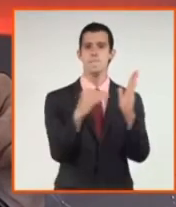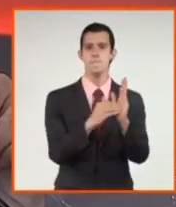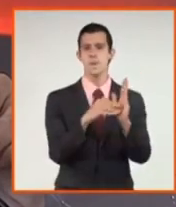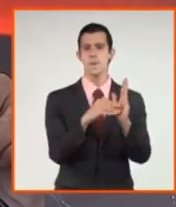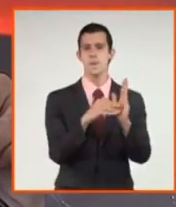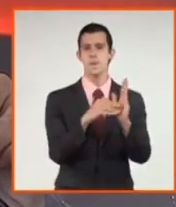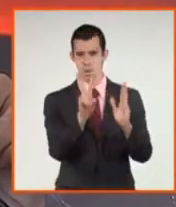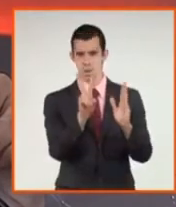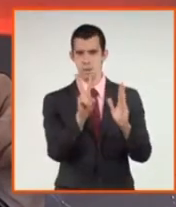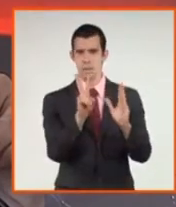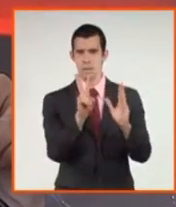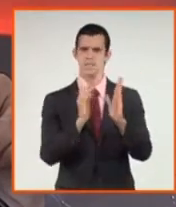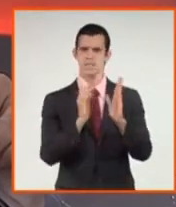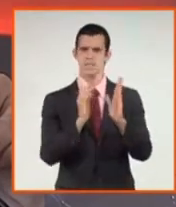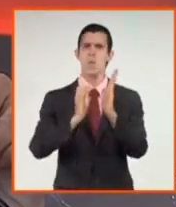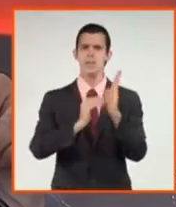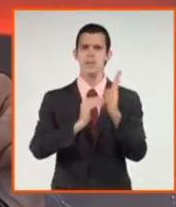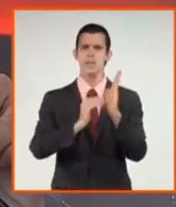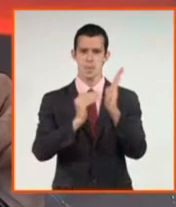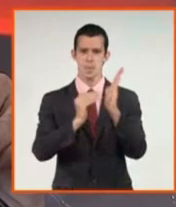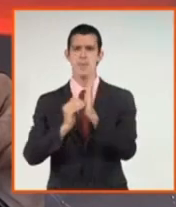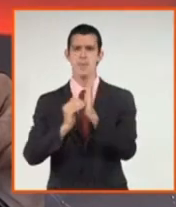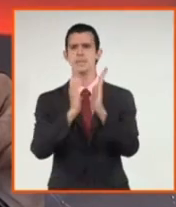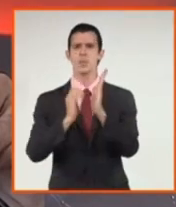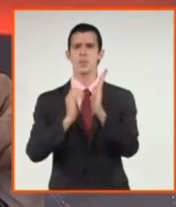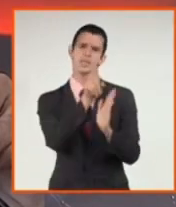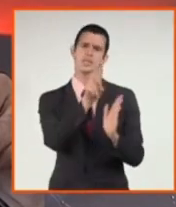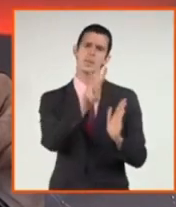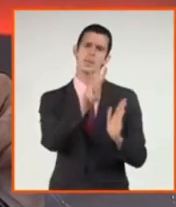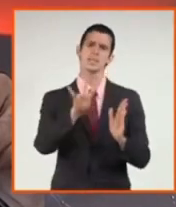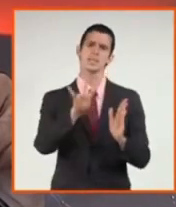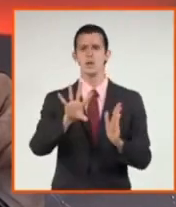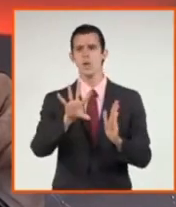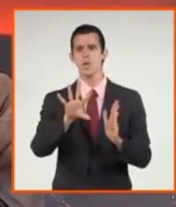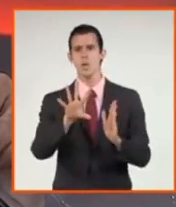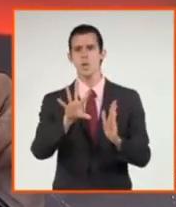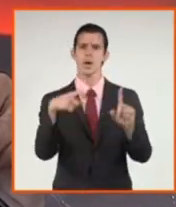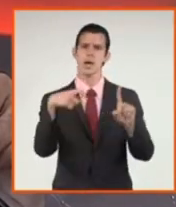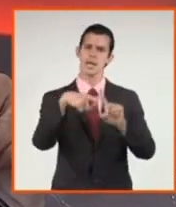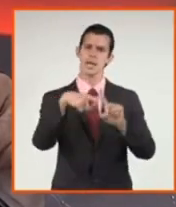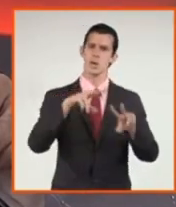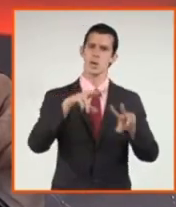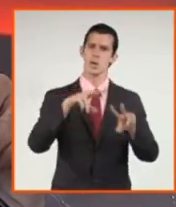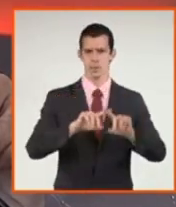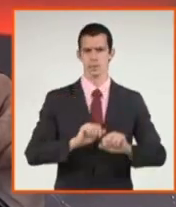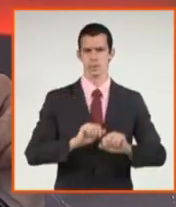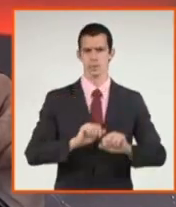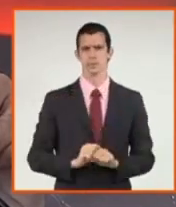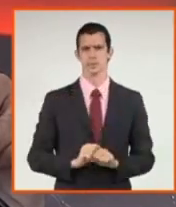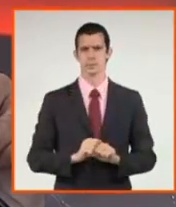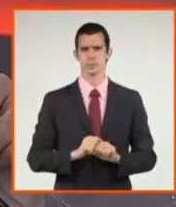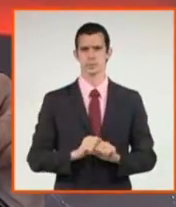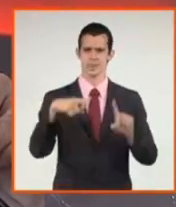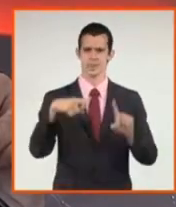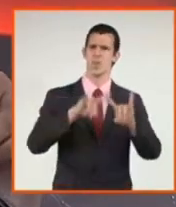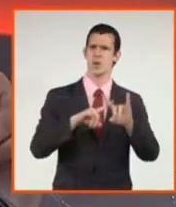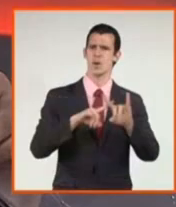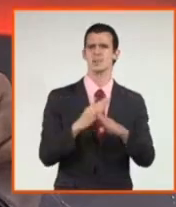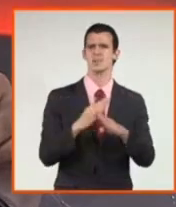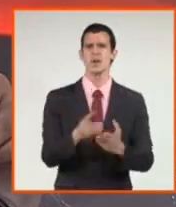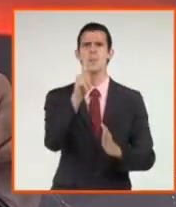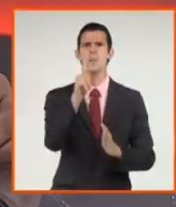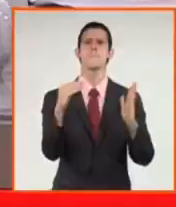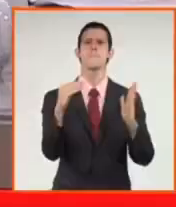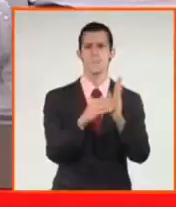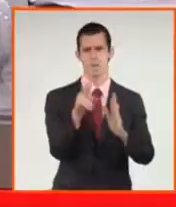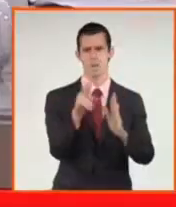500 watts bueno se descontará 63 kilos webber quiere si está en dependencia de la potencia que el consumidor vaya financia